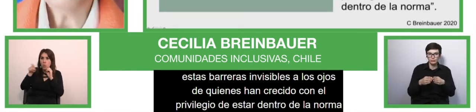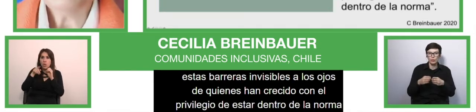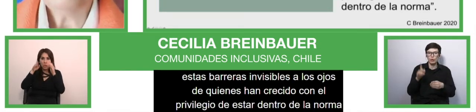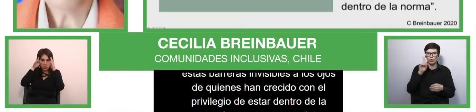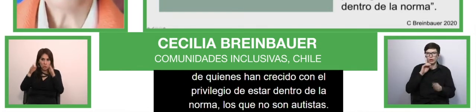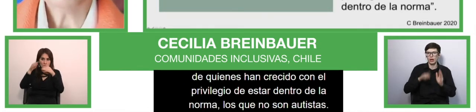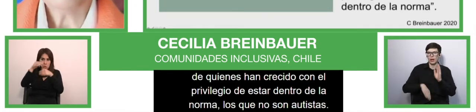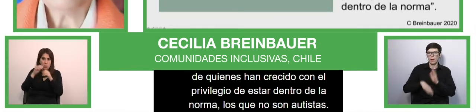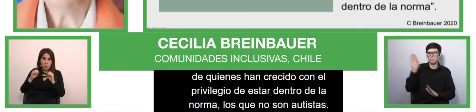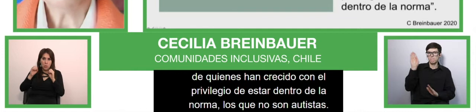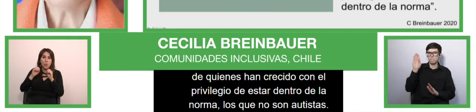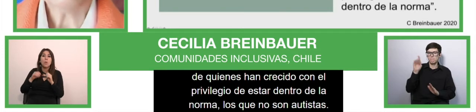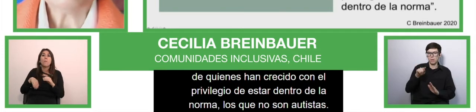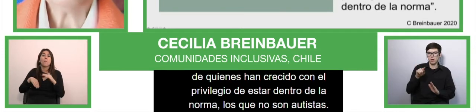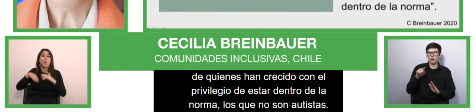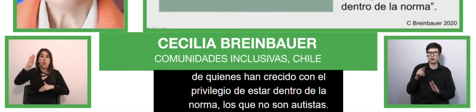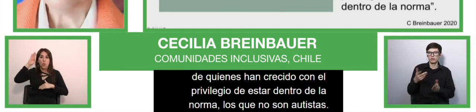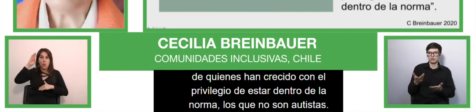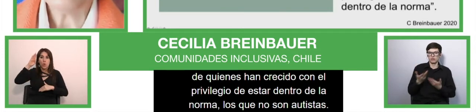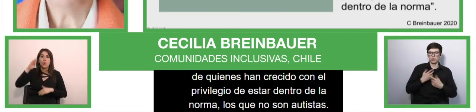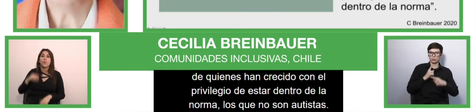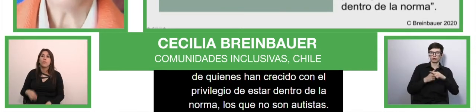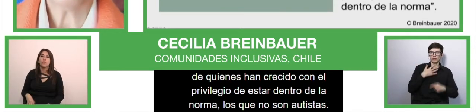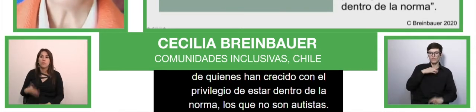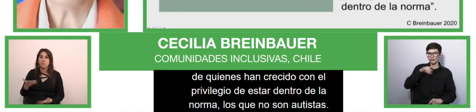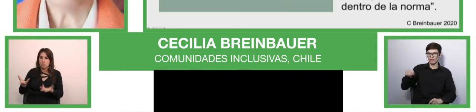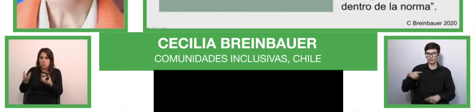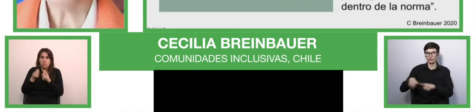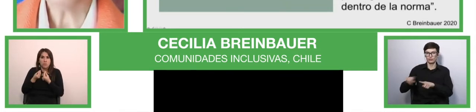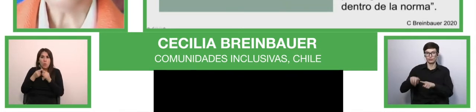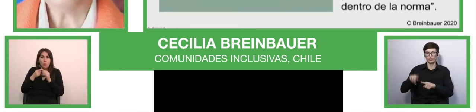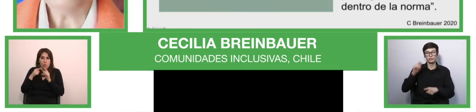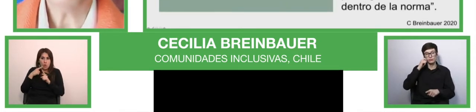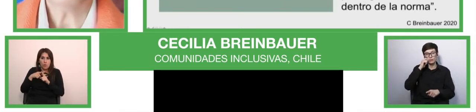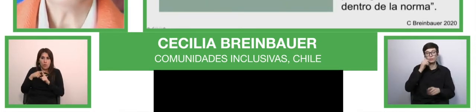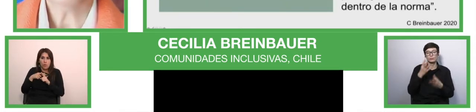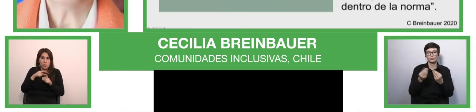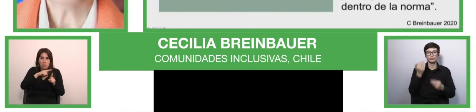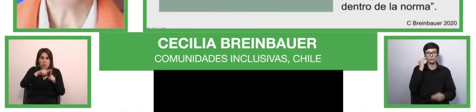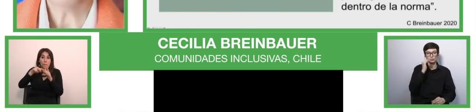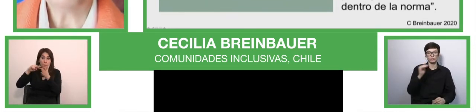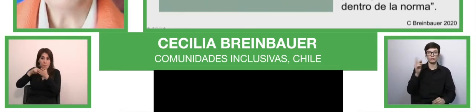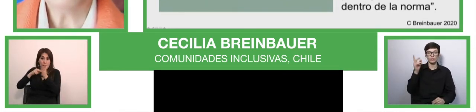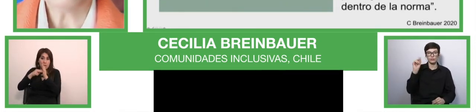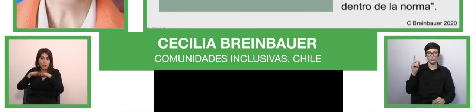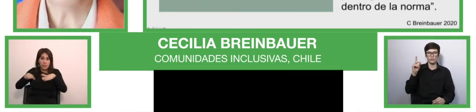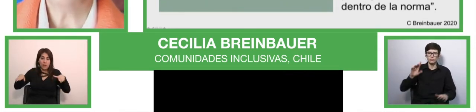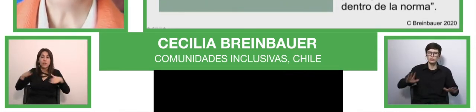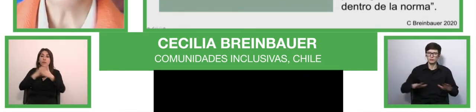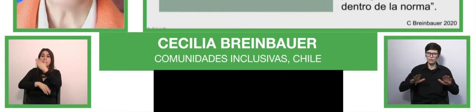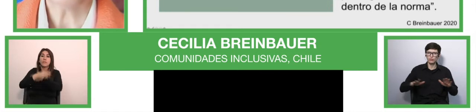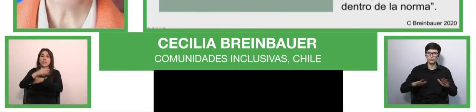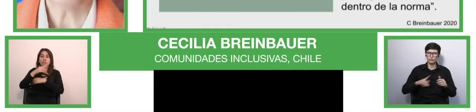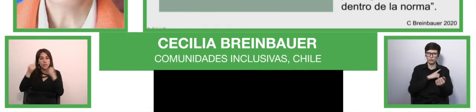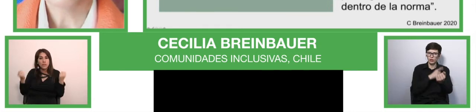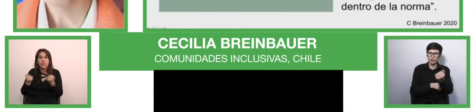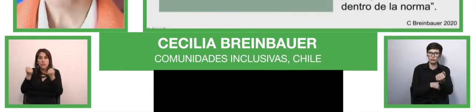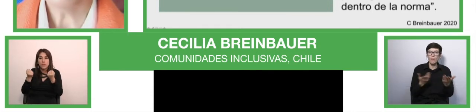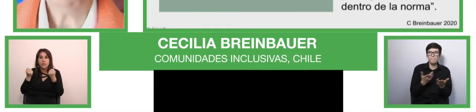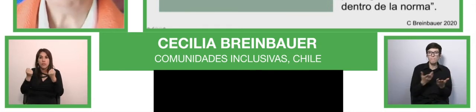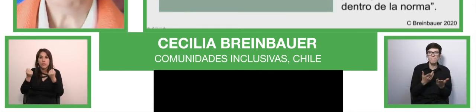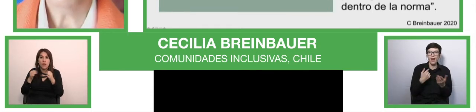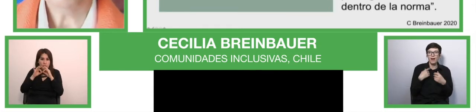muchos niños con discapacidades hacen esfuerzos a veces inconscientes de ocultar sus diferencias